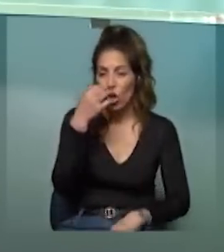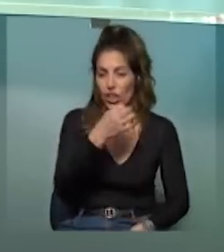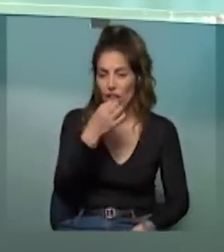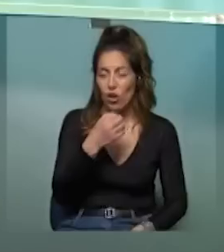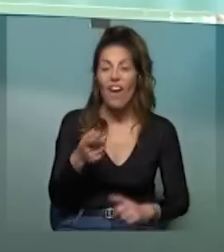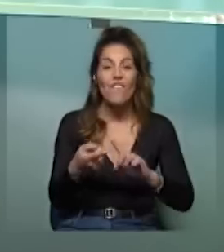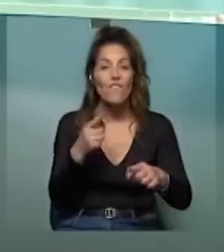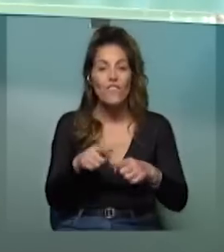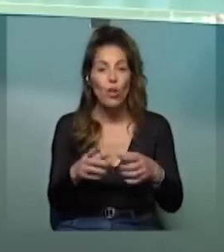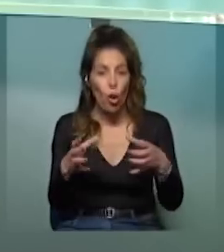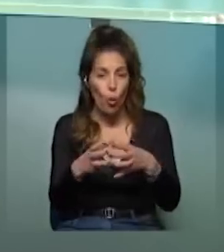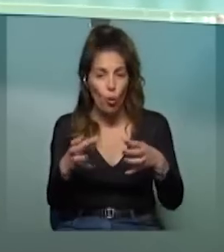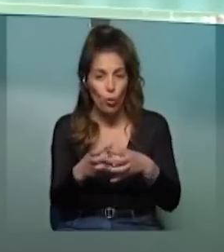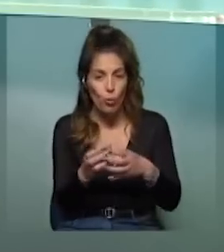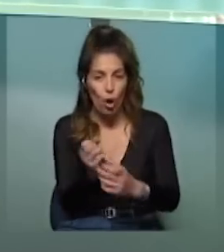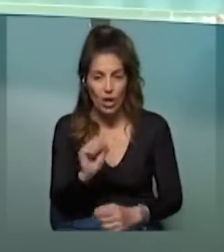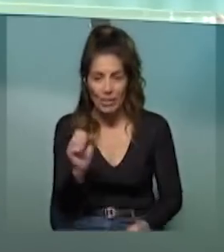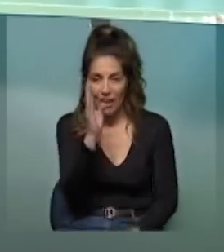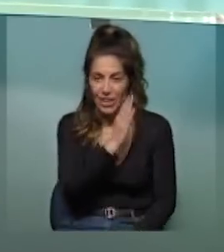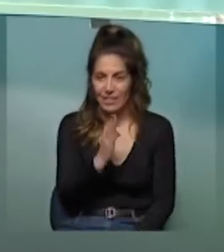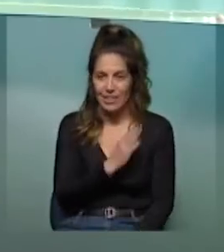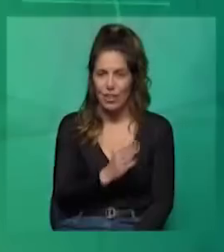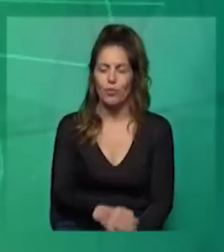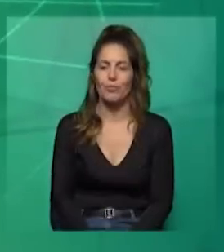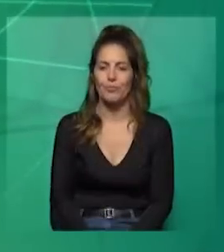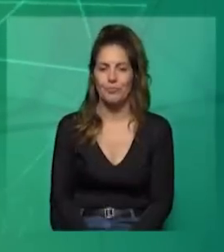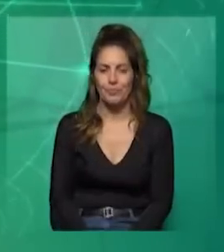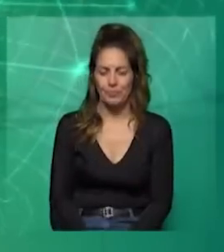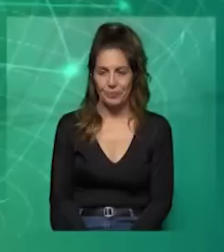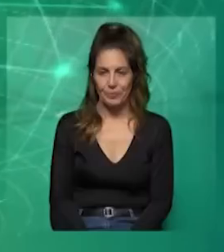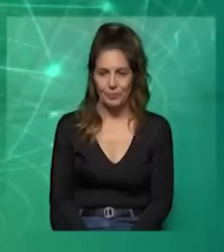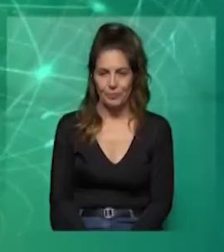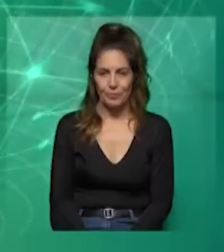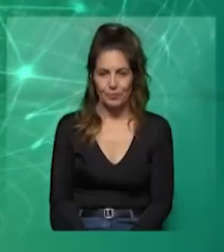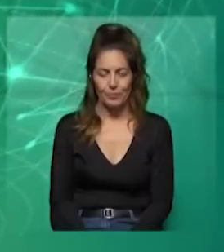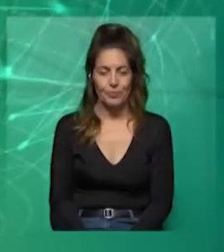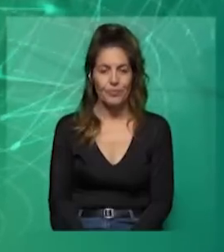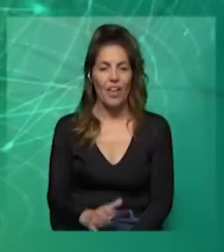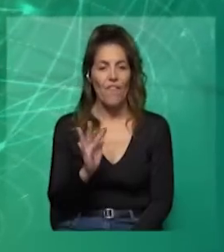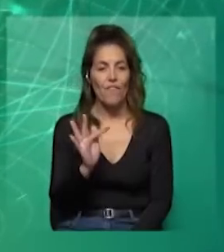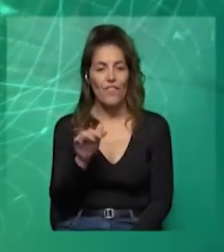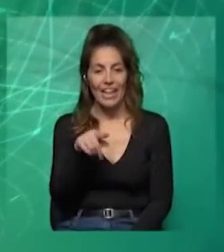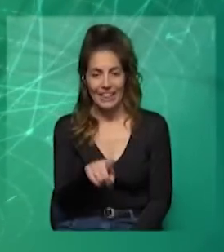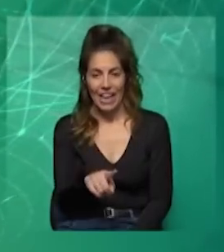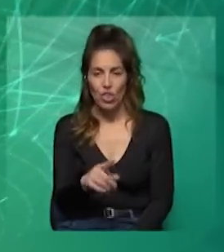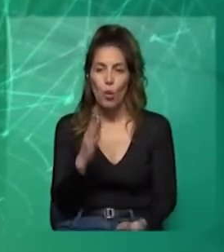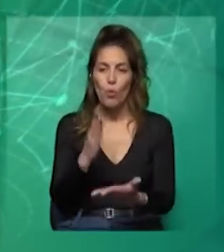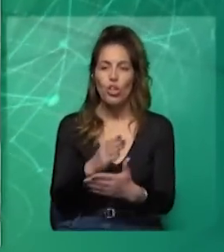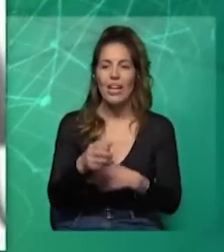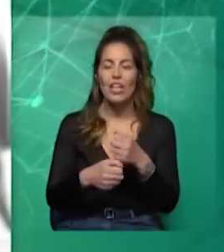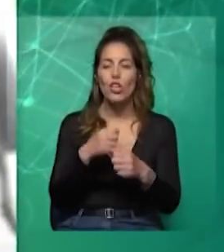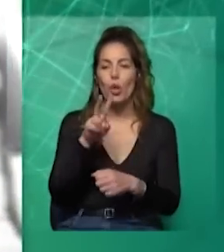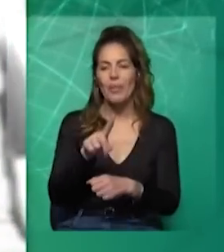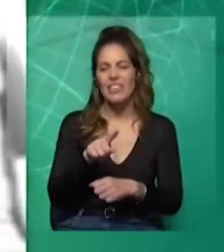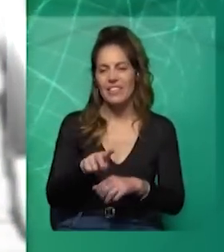tiene vínculos con una banda criminal brasileña se trata de Fernando frab casil imputado en 2019 por dos